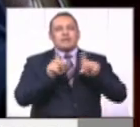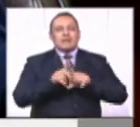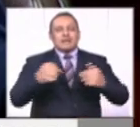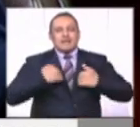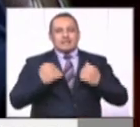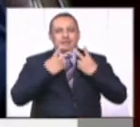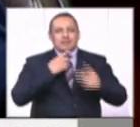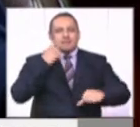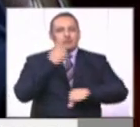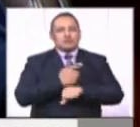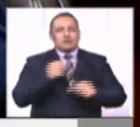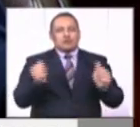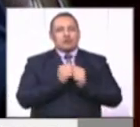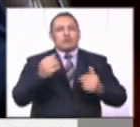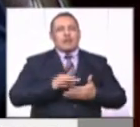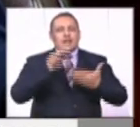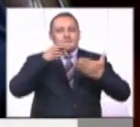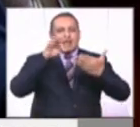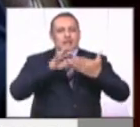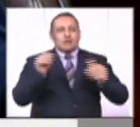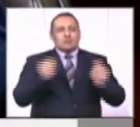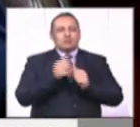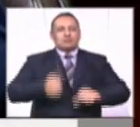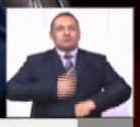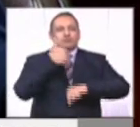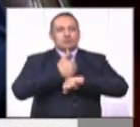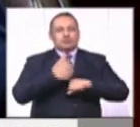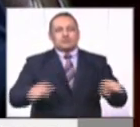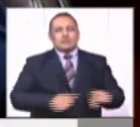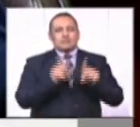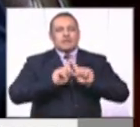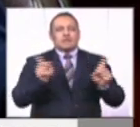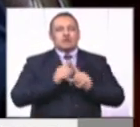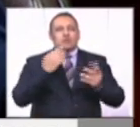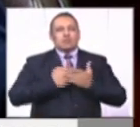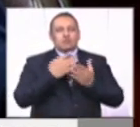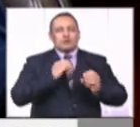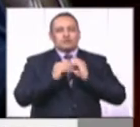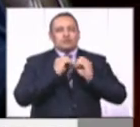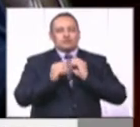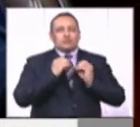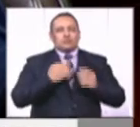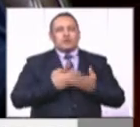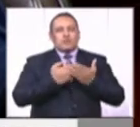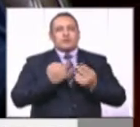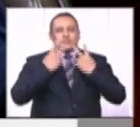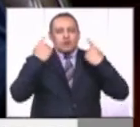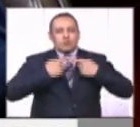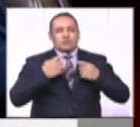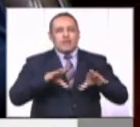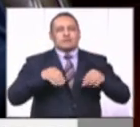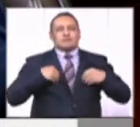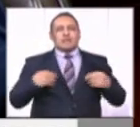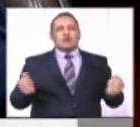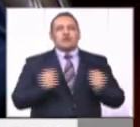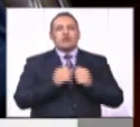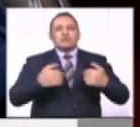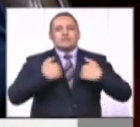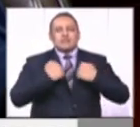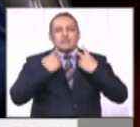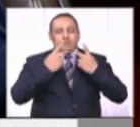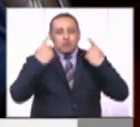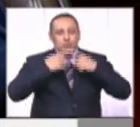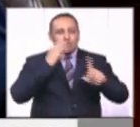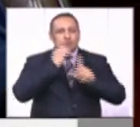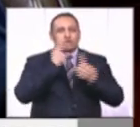tener el denunciado la calidad de alto funcionario público y al no sostenerse sus dichos en razones fundadas y tener como